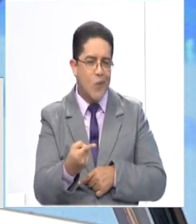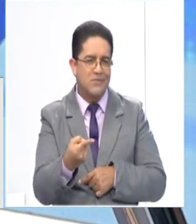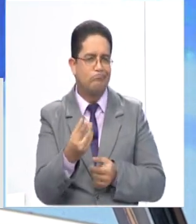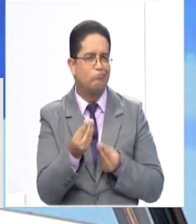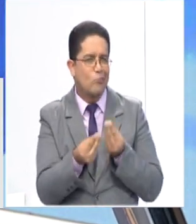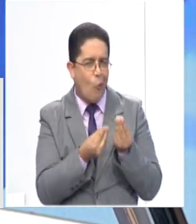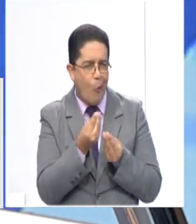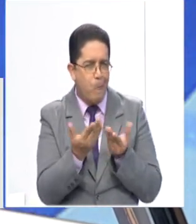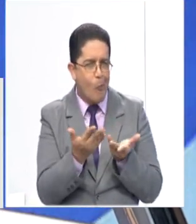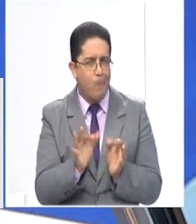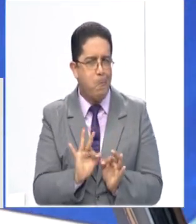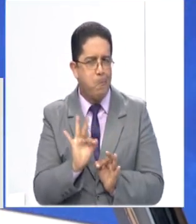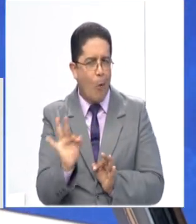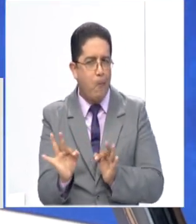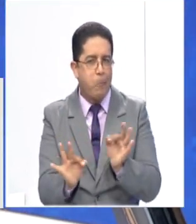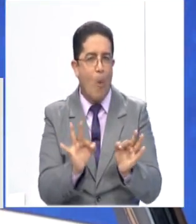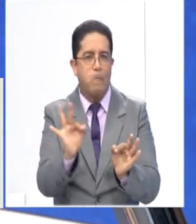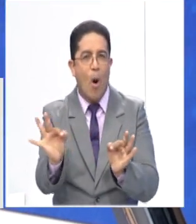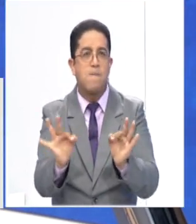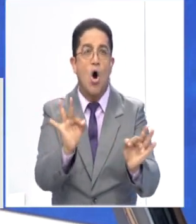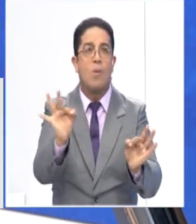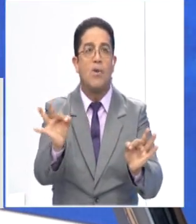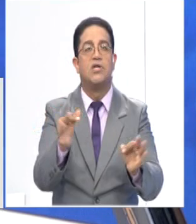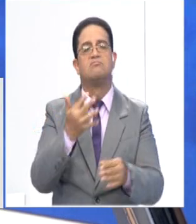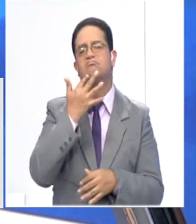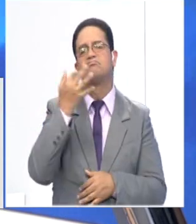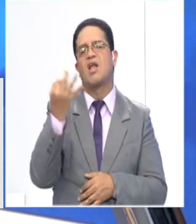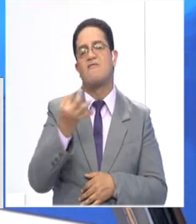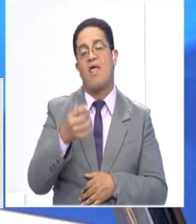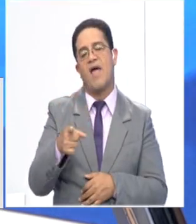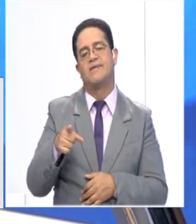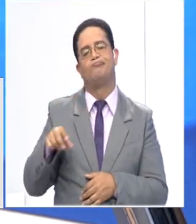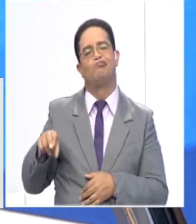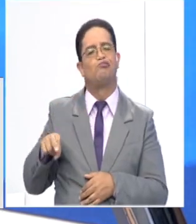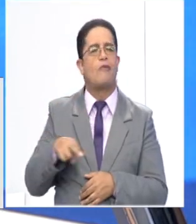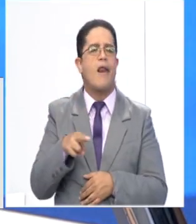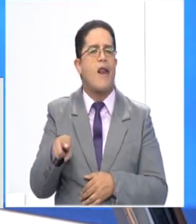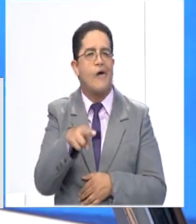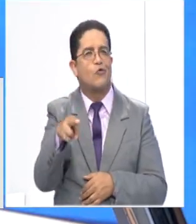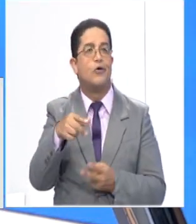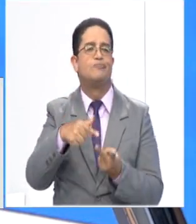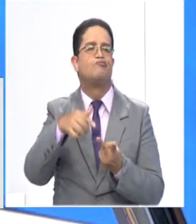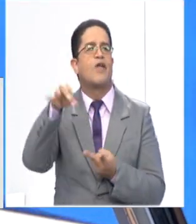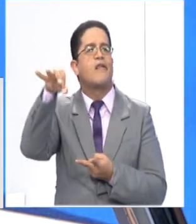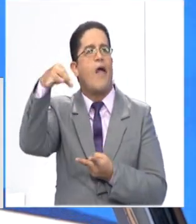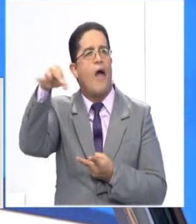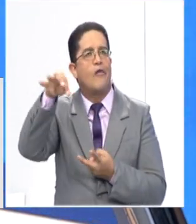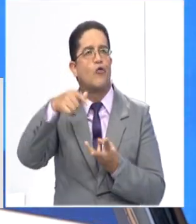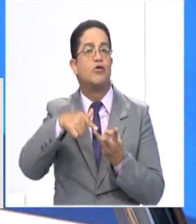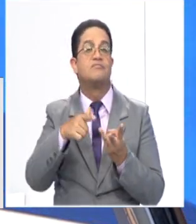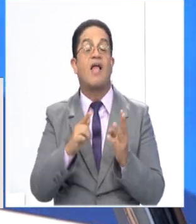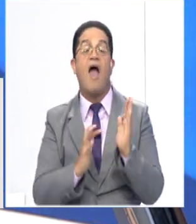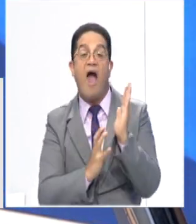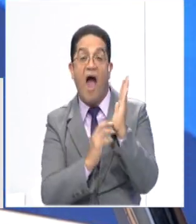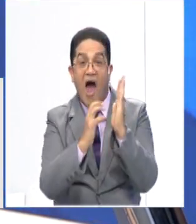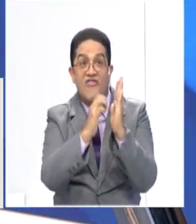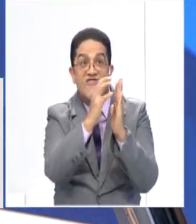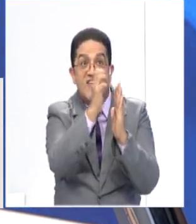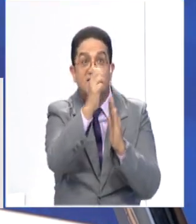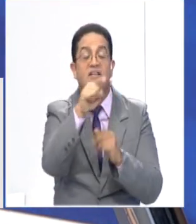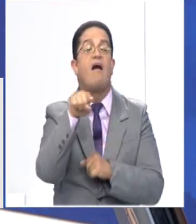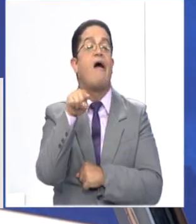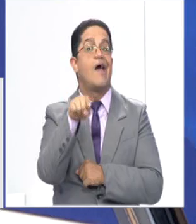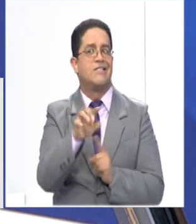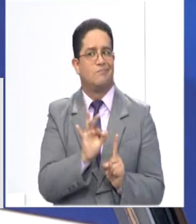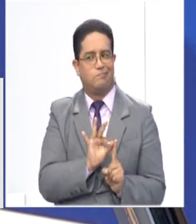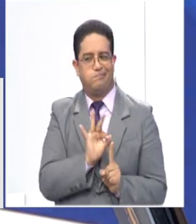o el donde está el virus en realidad es en los roedores, en las ratas, en las ardillas, y de allí pasó